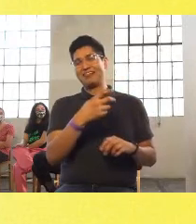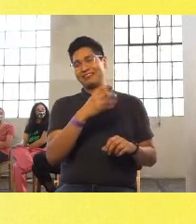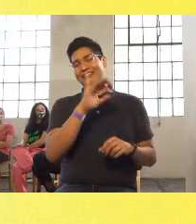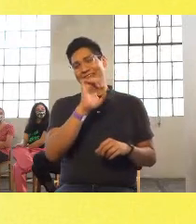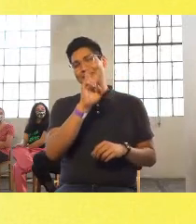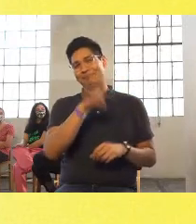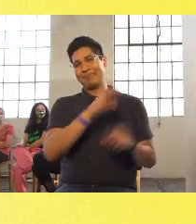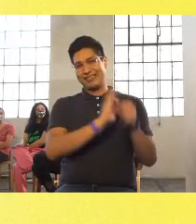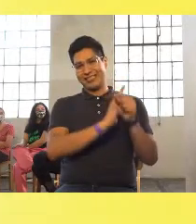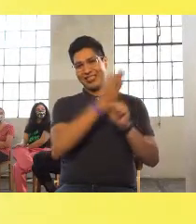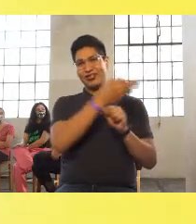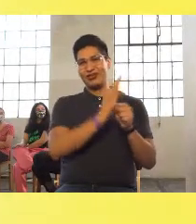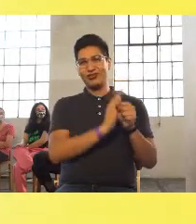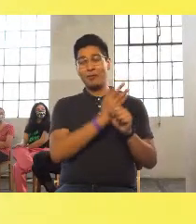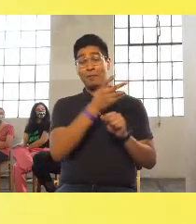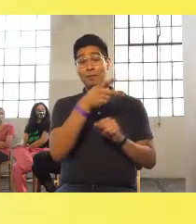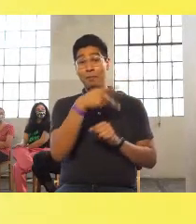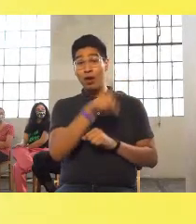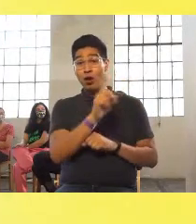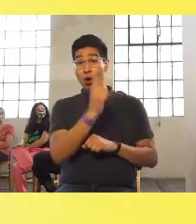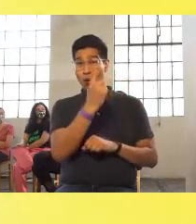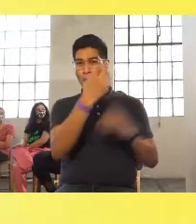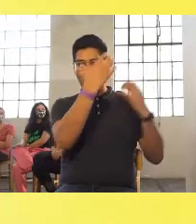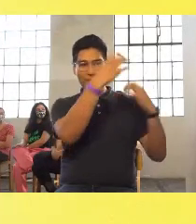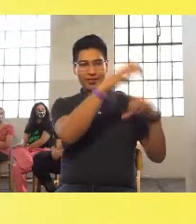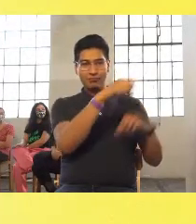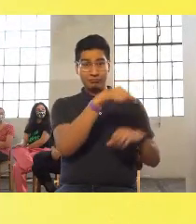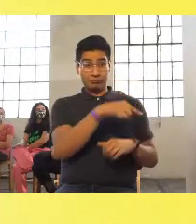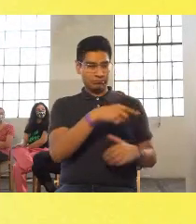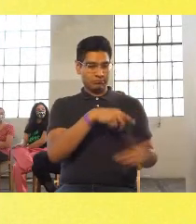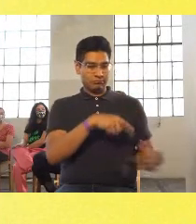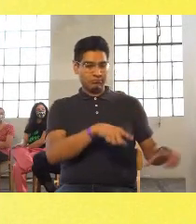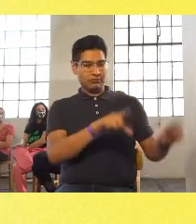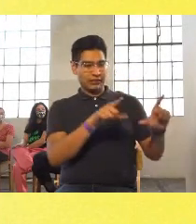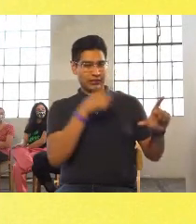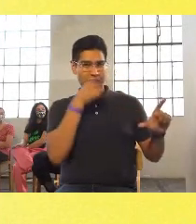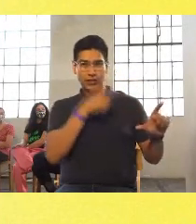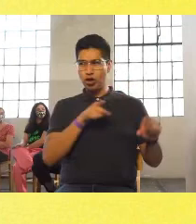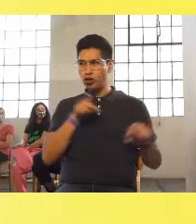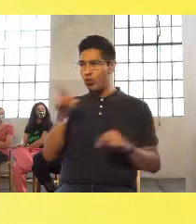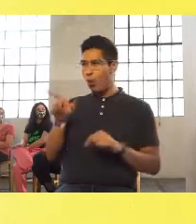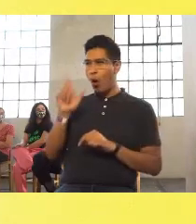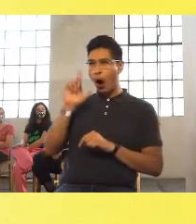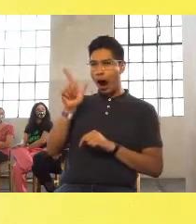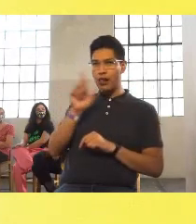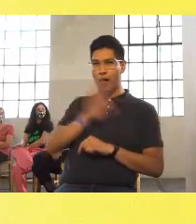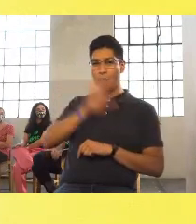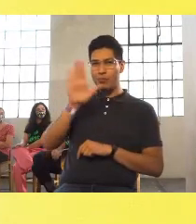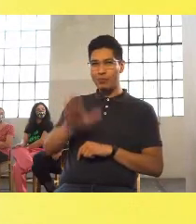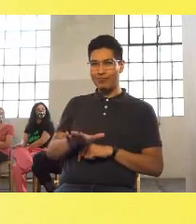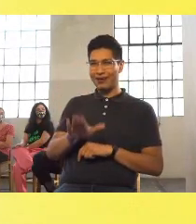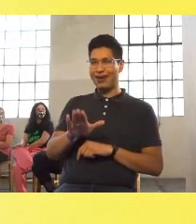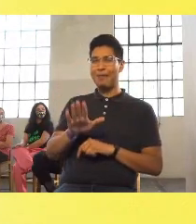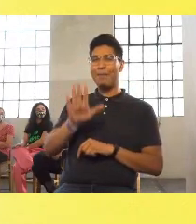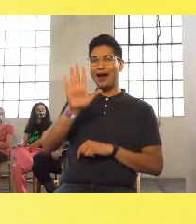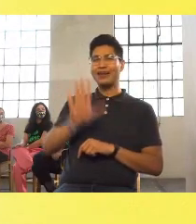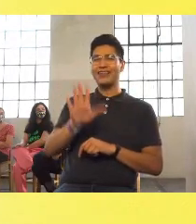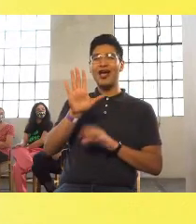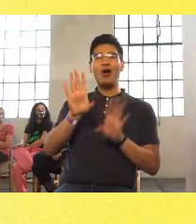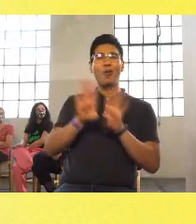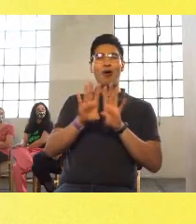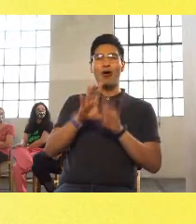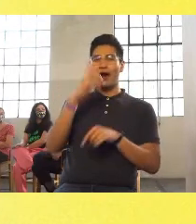o sea, en uno de sus comentarios me dice, ojalá te mueras, y me pone una carita con corazoncitos, así como de carita